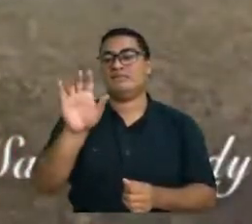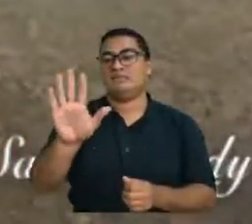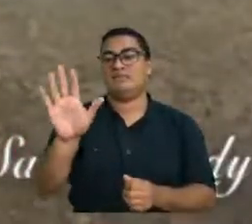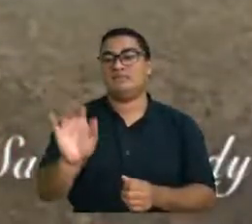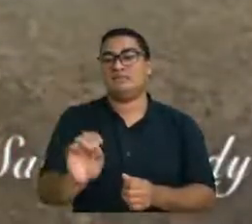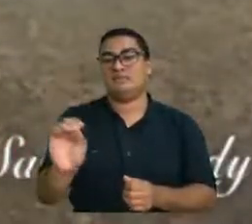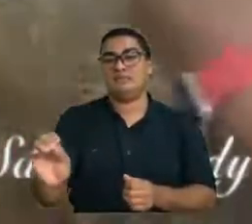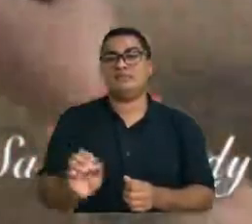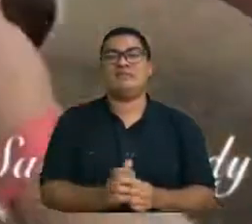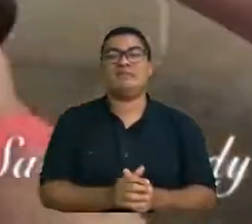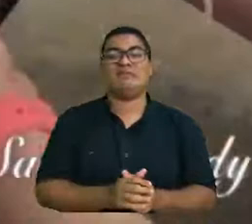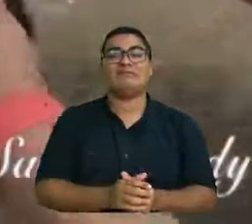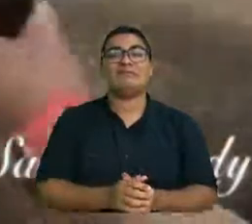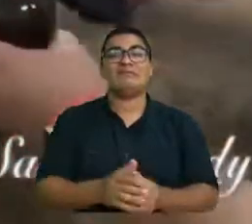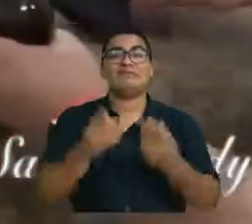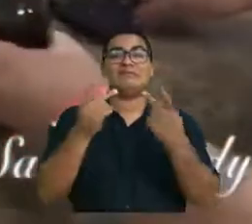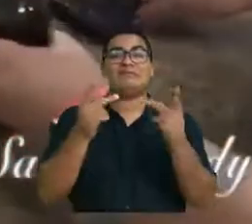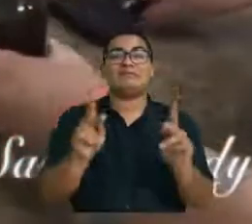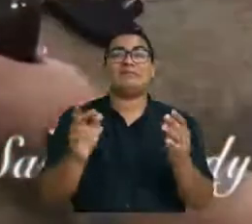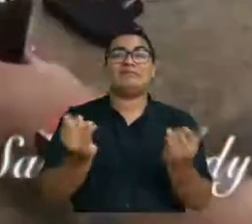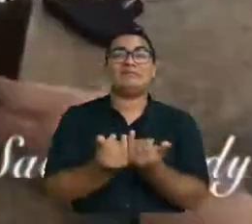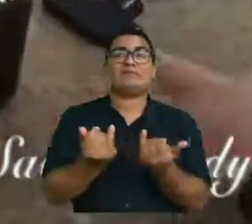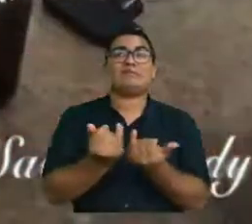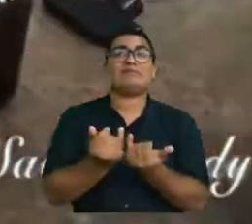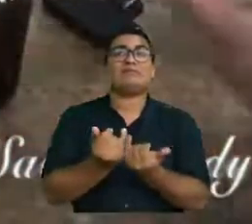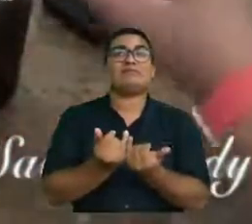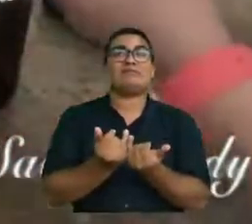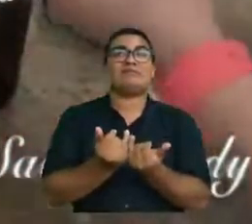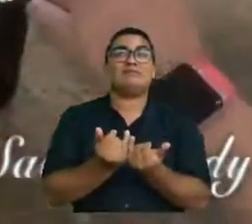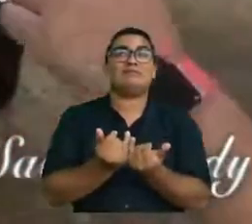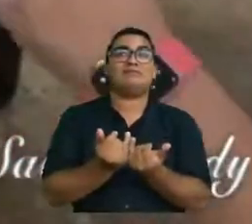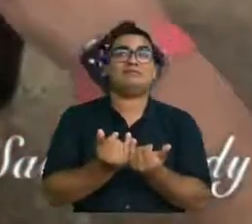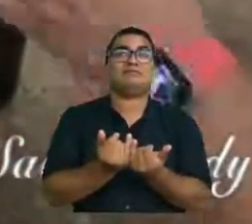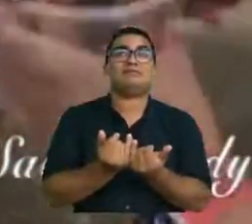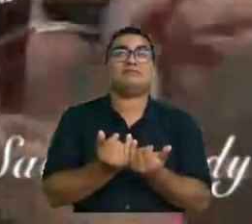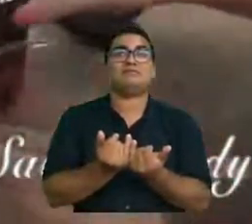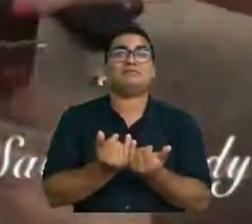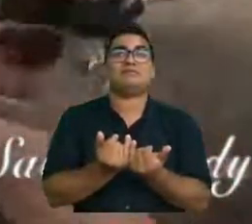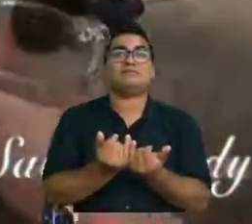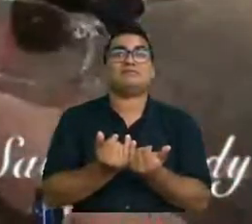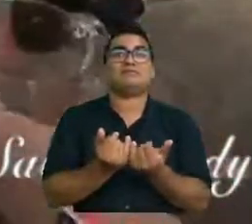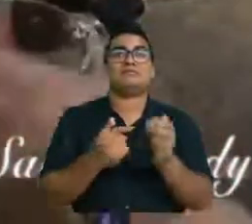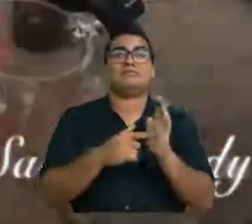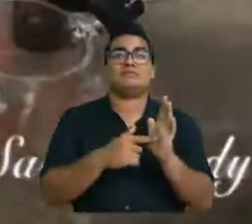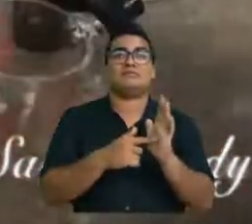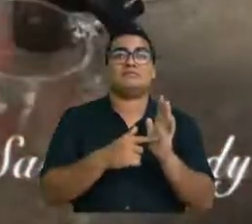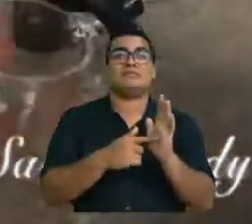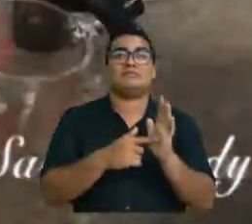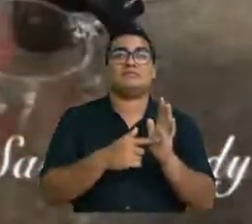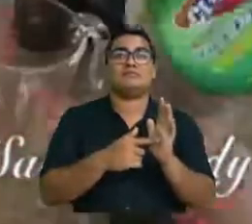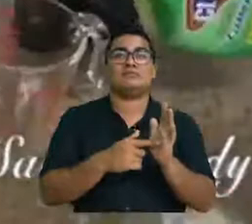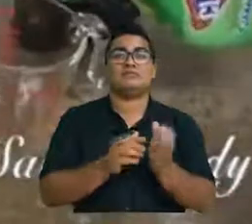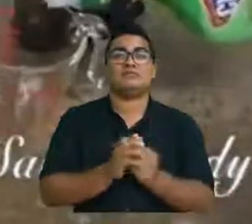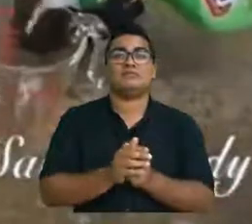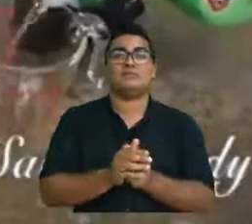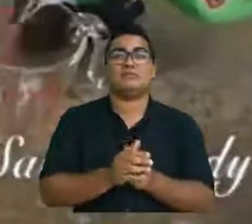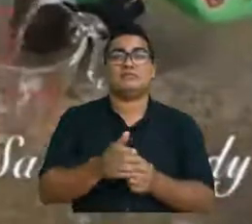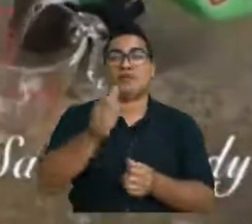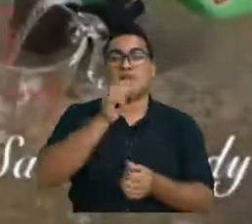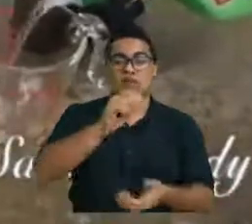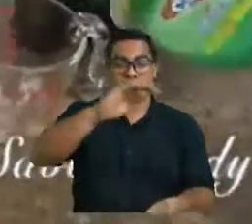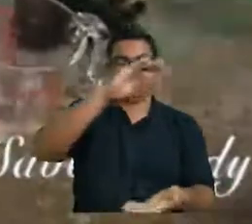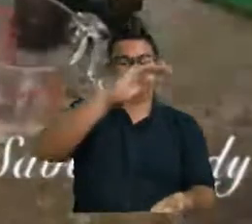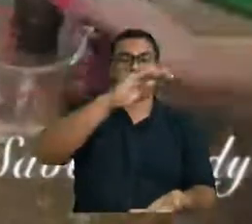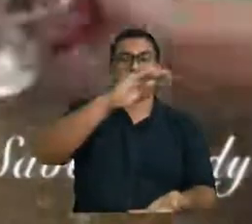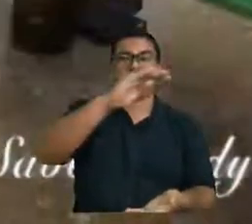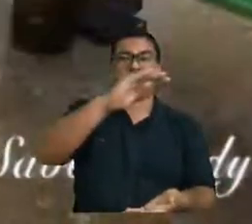0.5% también, pero son concentraciones más altas. Por ejemplo, si yo hago un galón de agua, voy